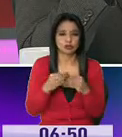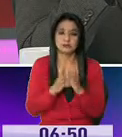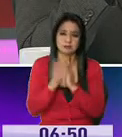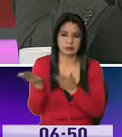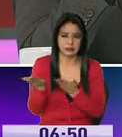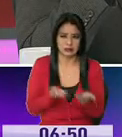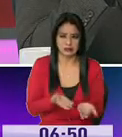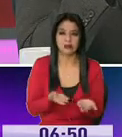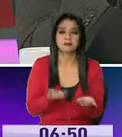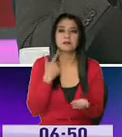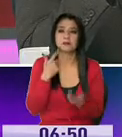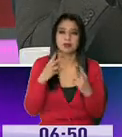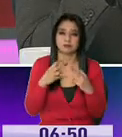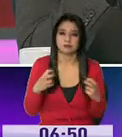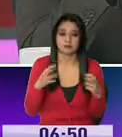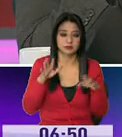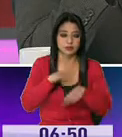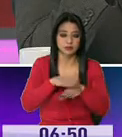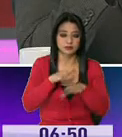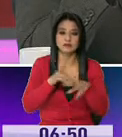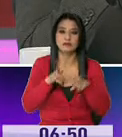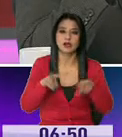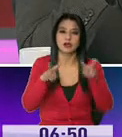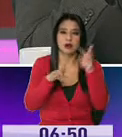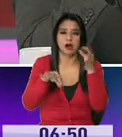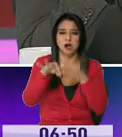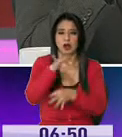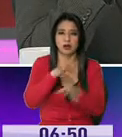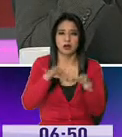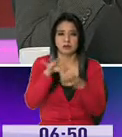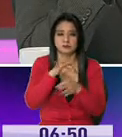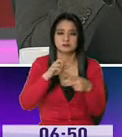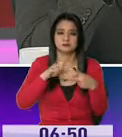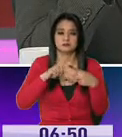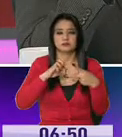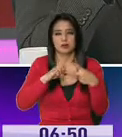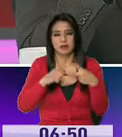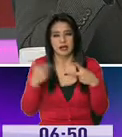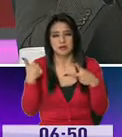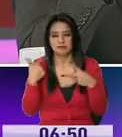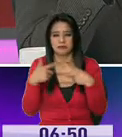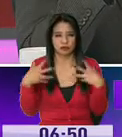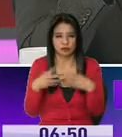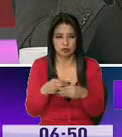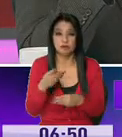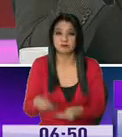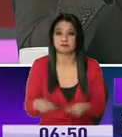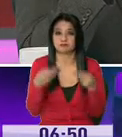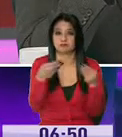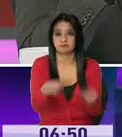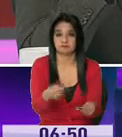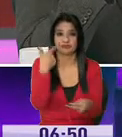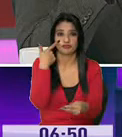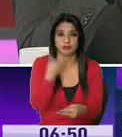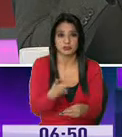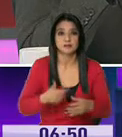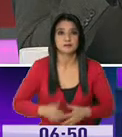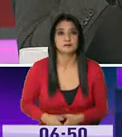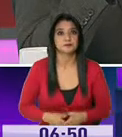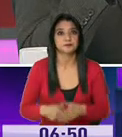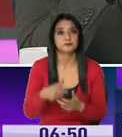existía a través del análisis que nosotros pudimos hacer una relación por intermedio de los proveedores con otros varios de los oferentes que